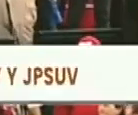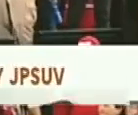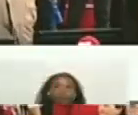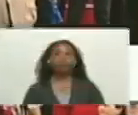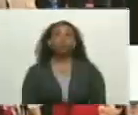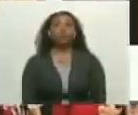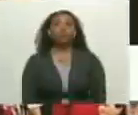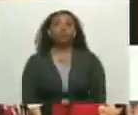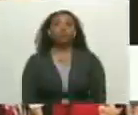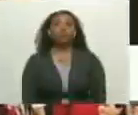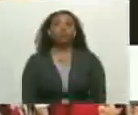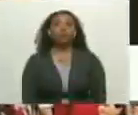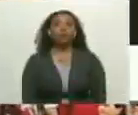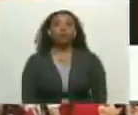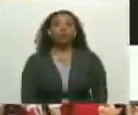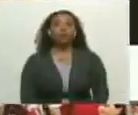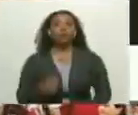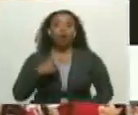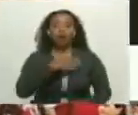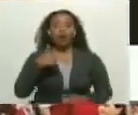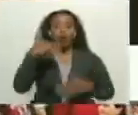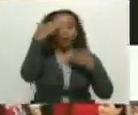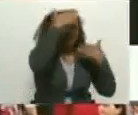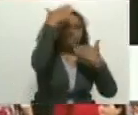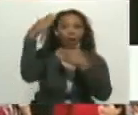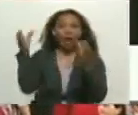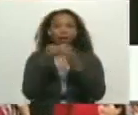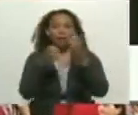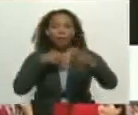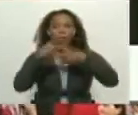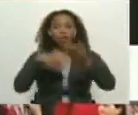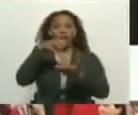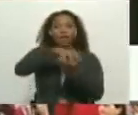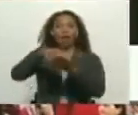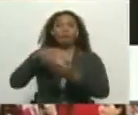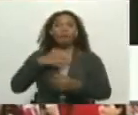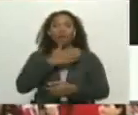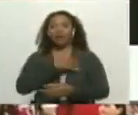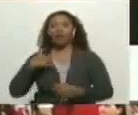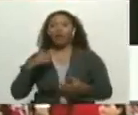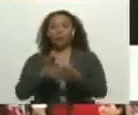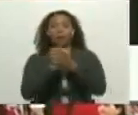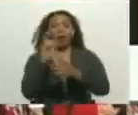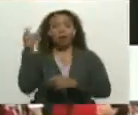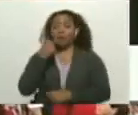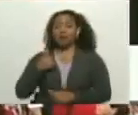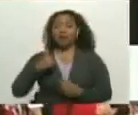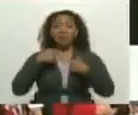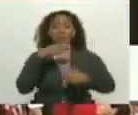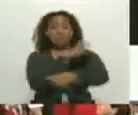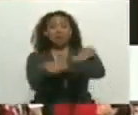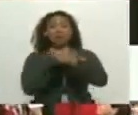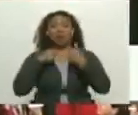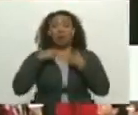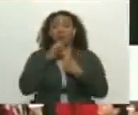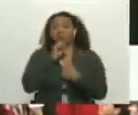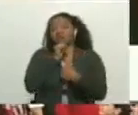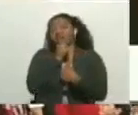el equipo político estadal, a mi querido hermano, que él me dice mi capitán, pa yo parecer más viejo, ¿ah?